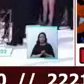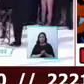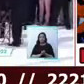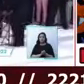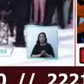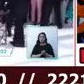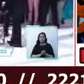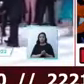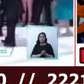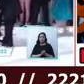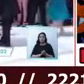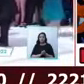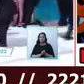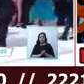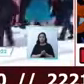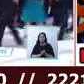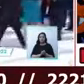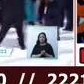tiene.